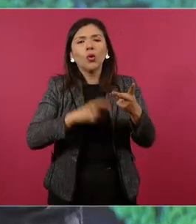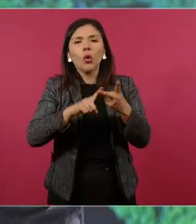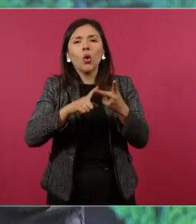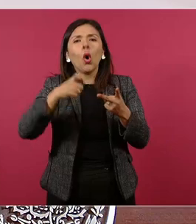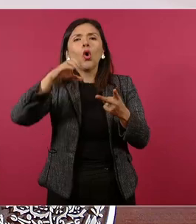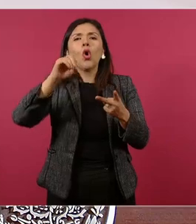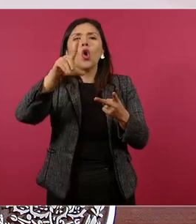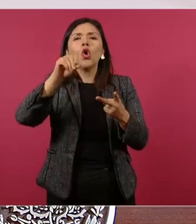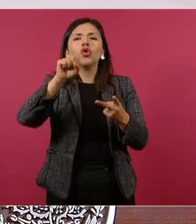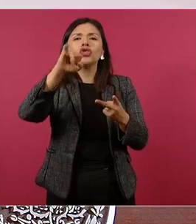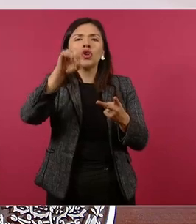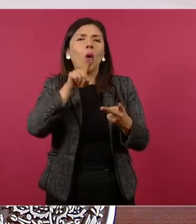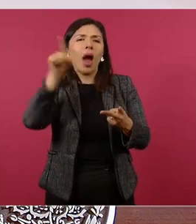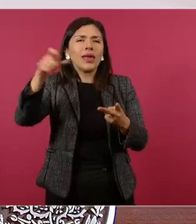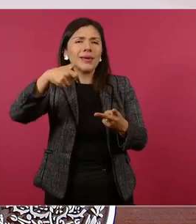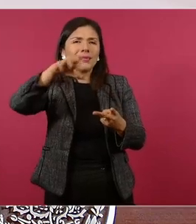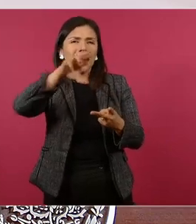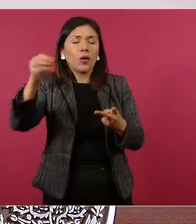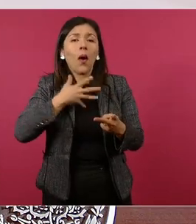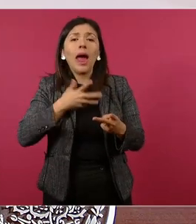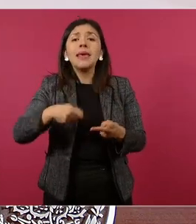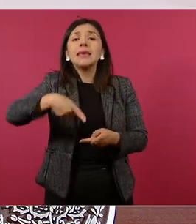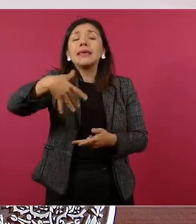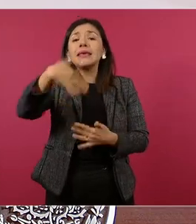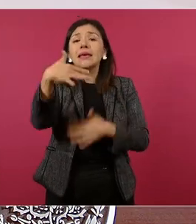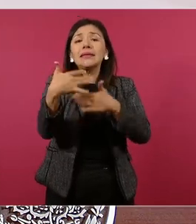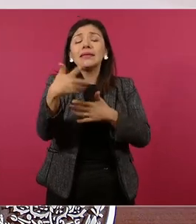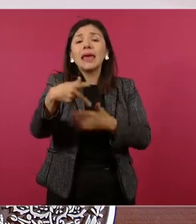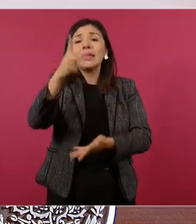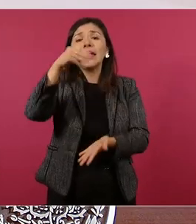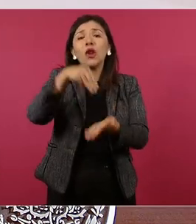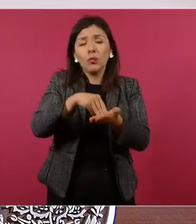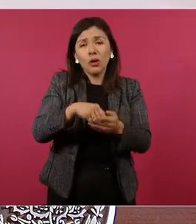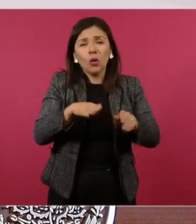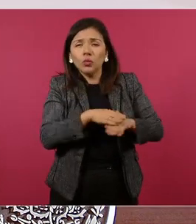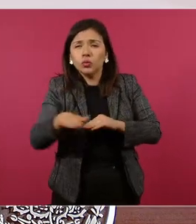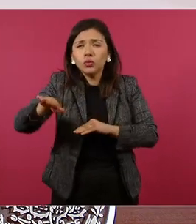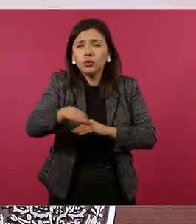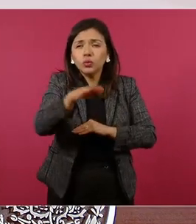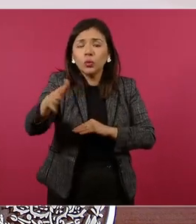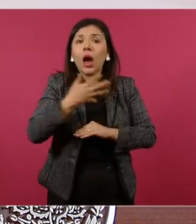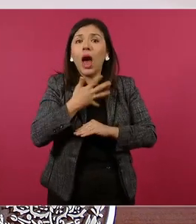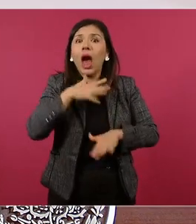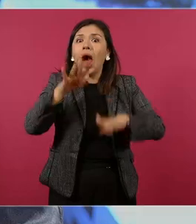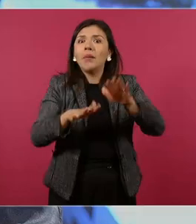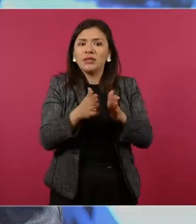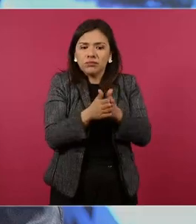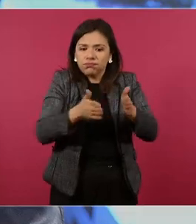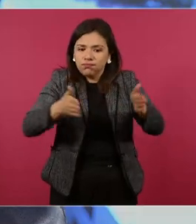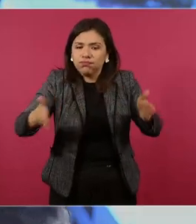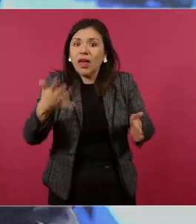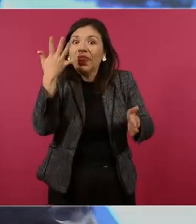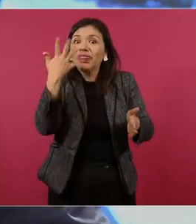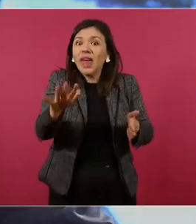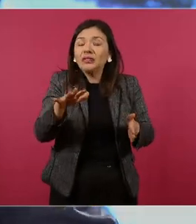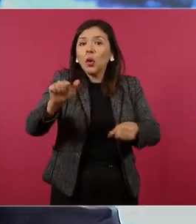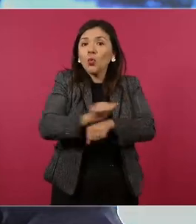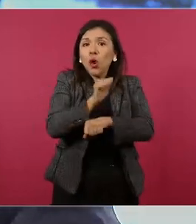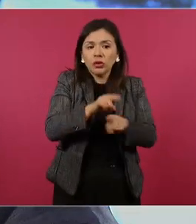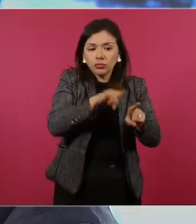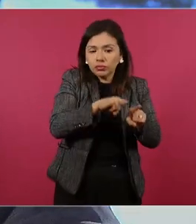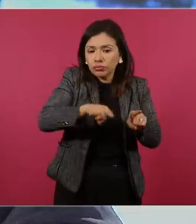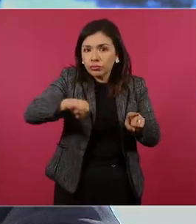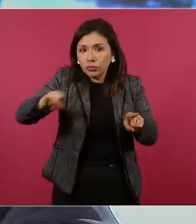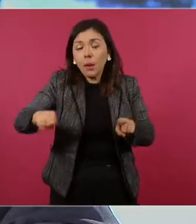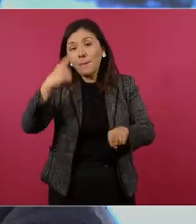Quintana ro eh tiene 15 km en algunos de sus tramos tiene hasta 10 carriles agiliza el flujo vehicular en la